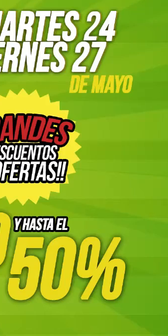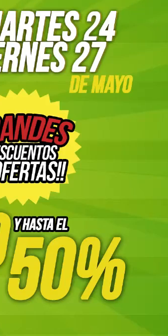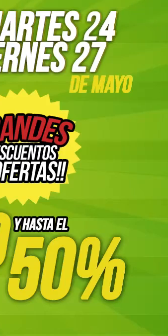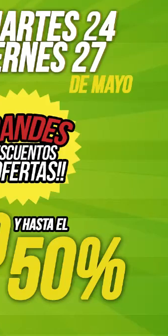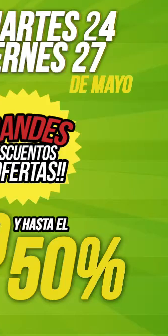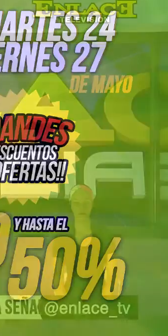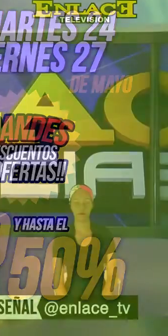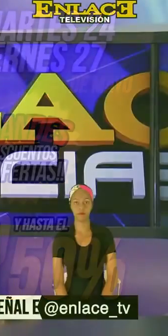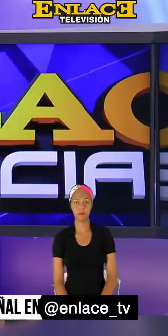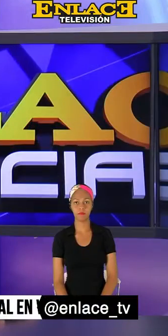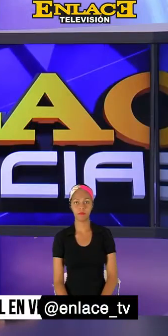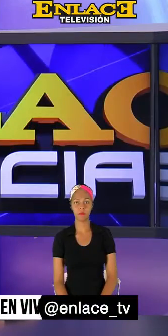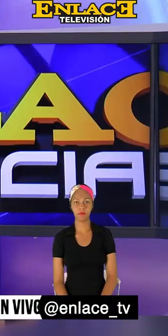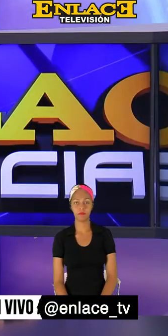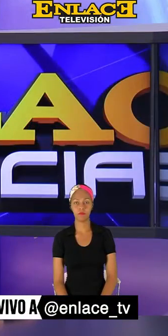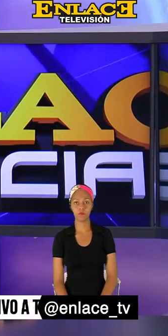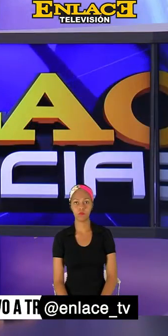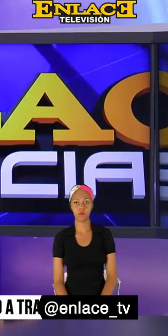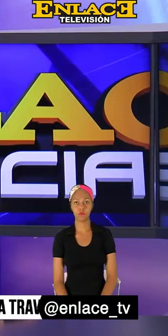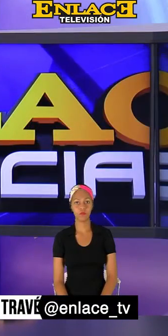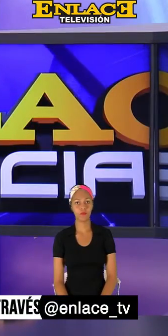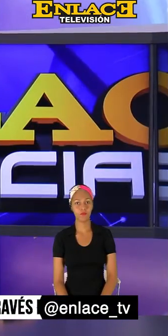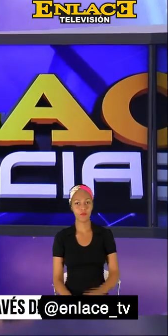más. Y